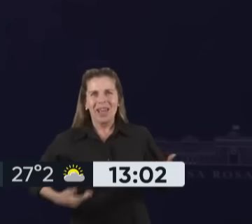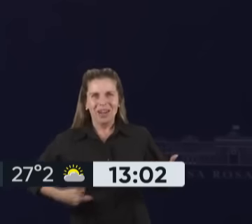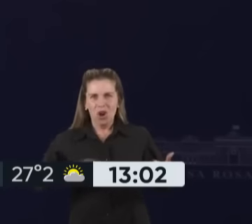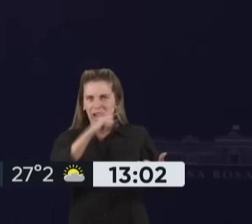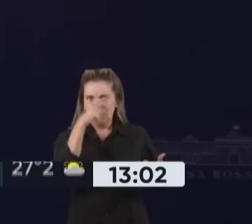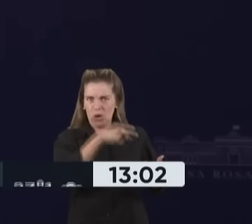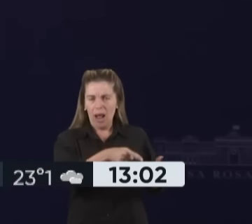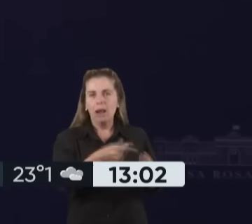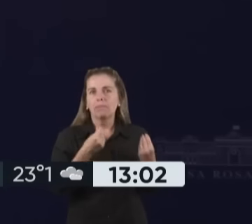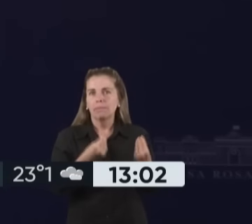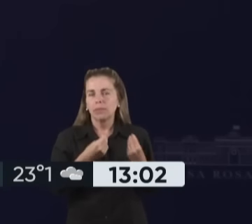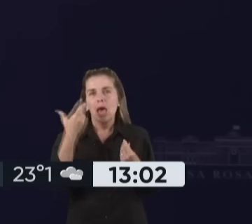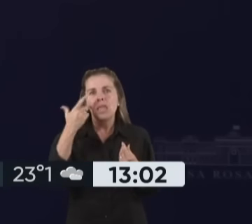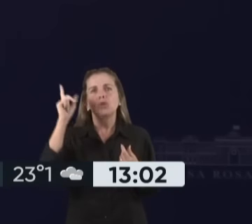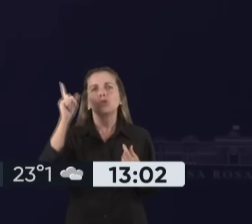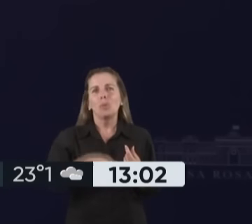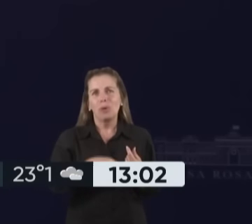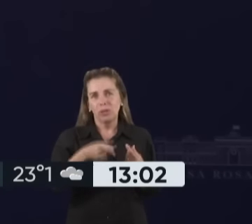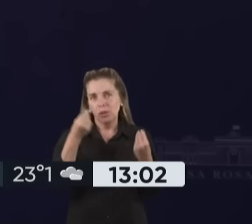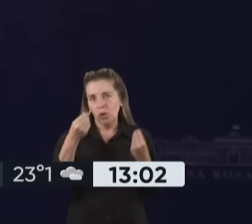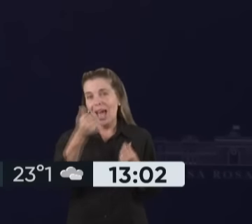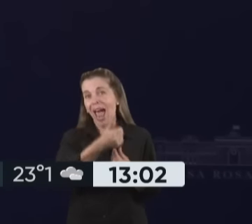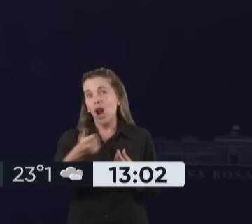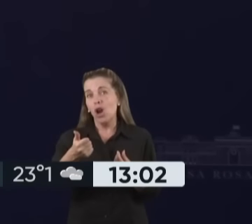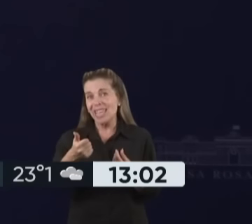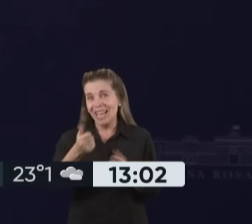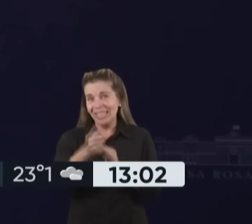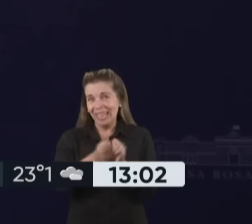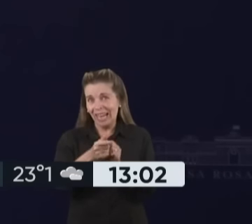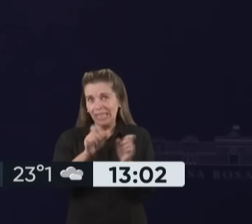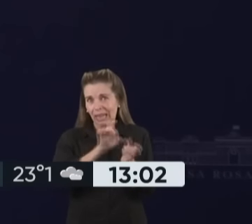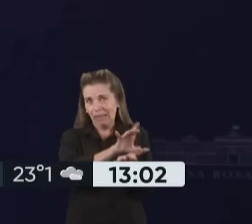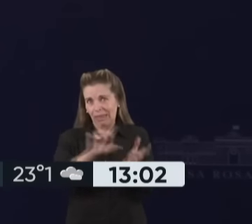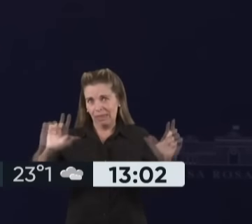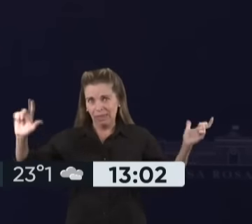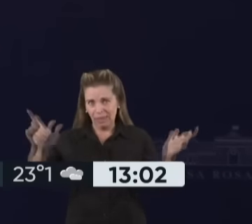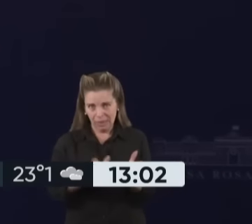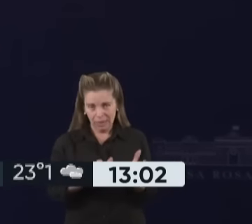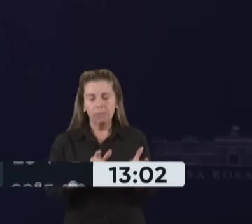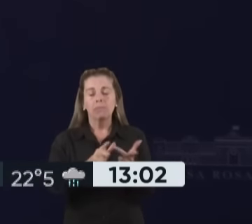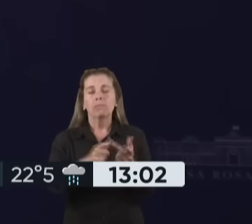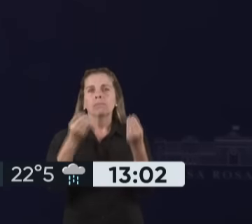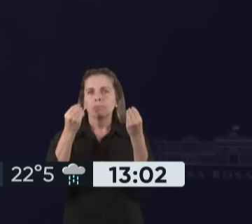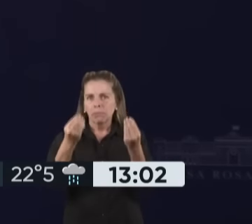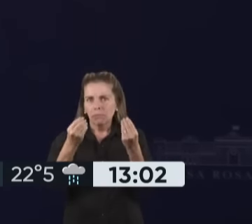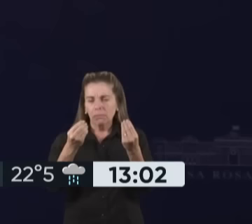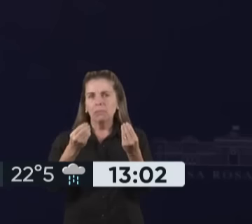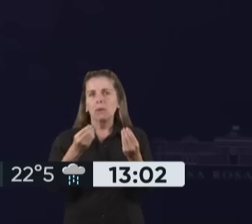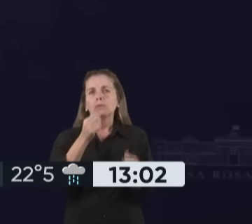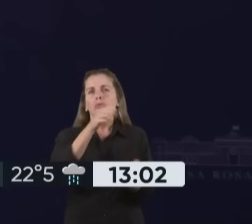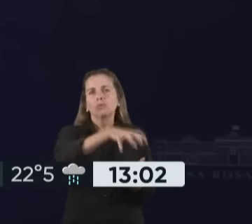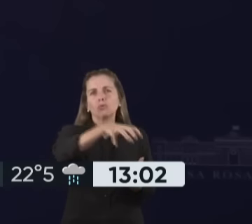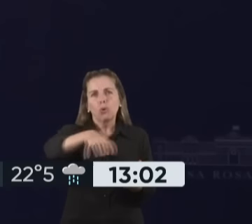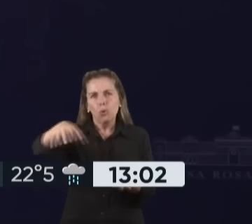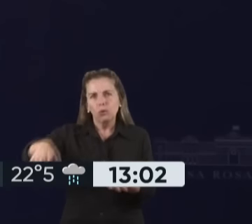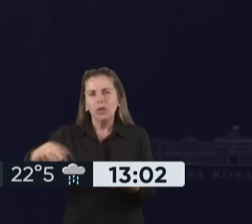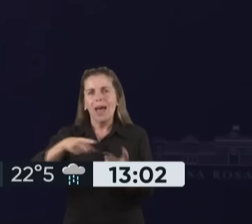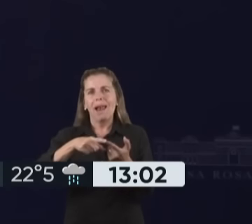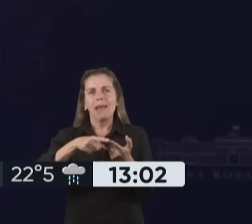del 18% de la planta del personal, la cancelación de rutas deficitarias, el cierre de sucursales y la